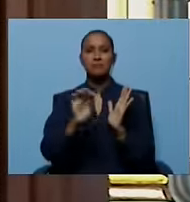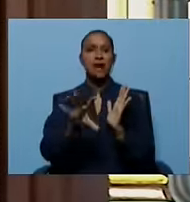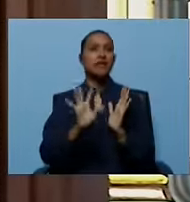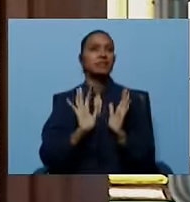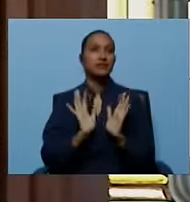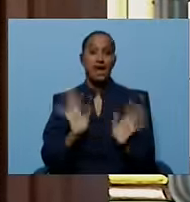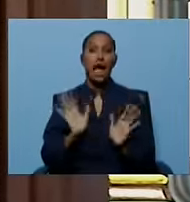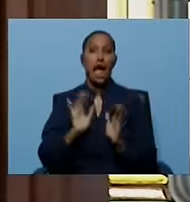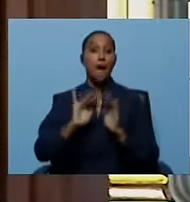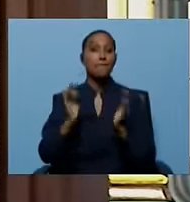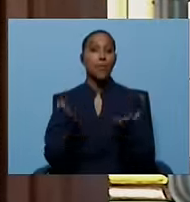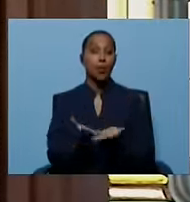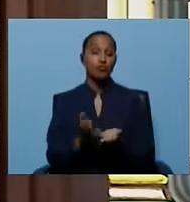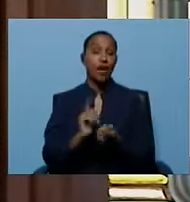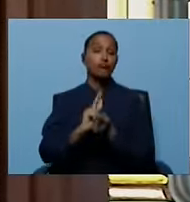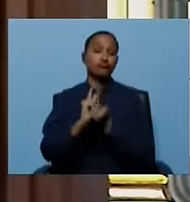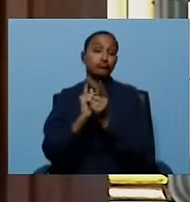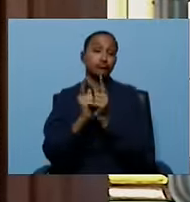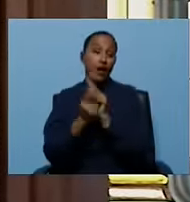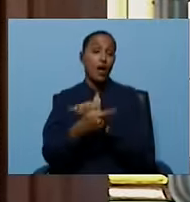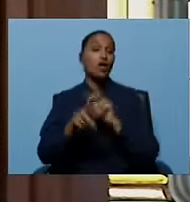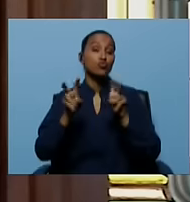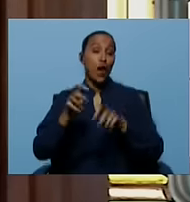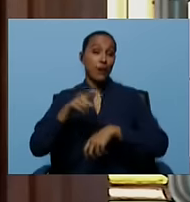cambió demasiado, estamos en una nueva época.